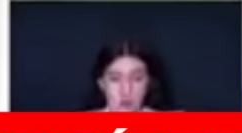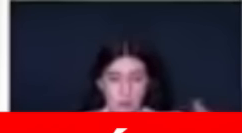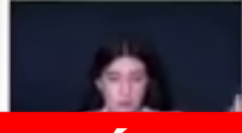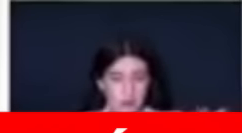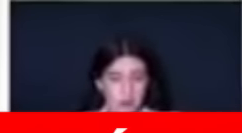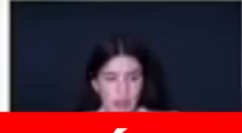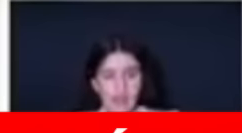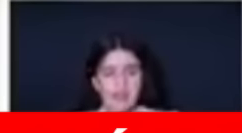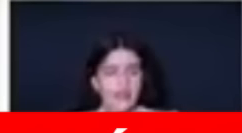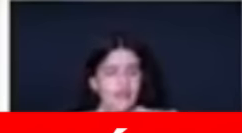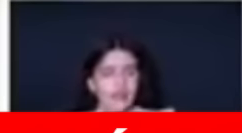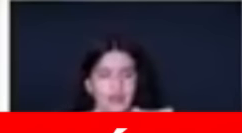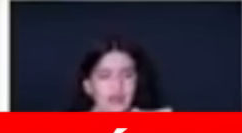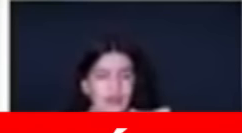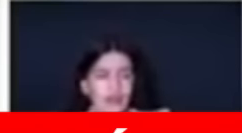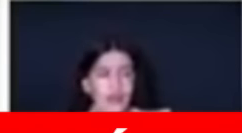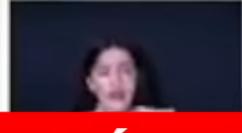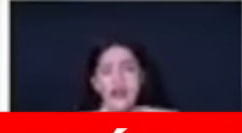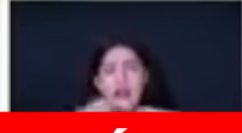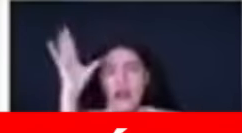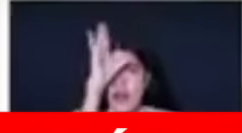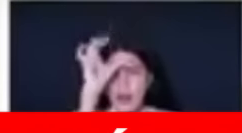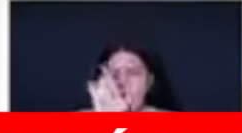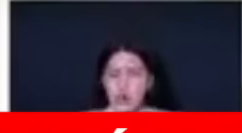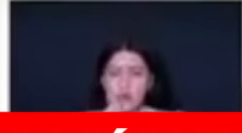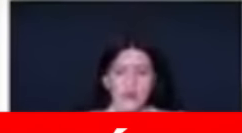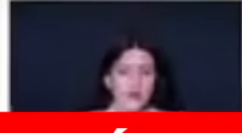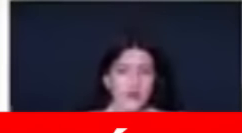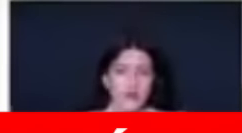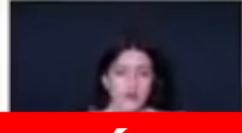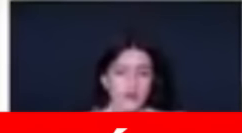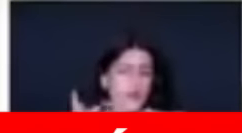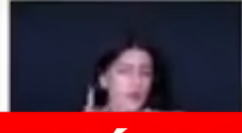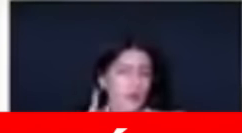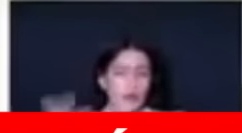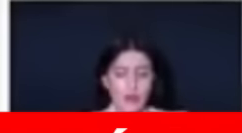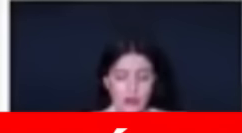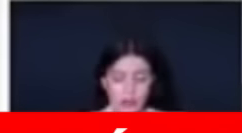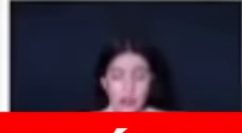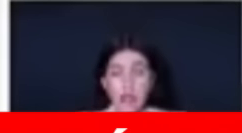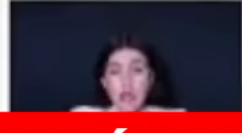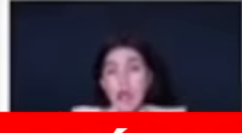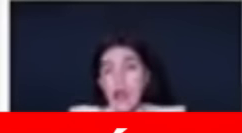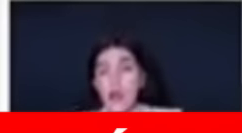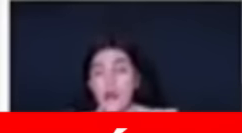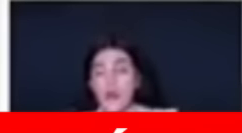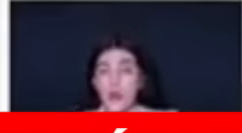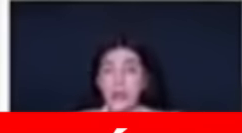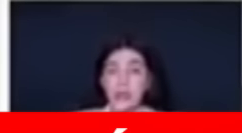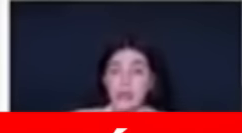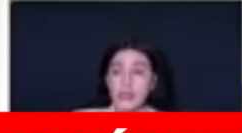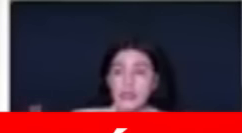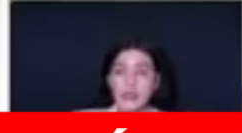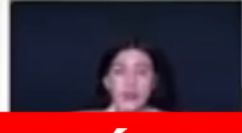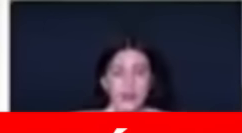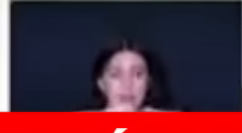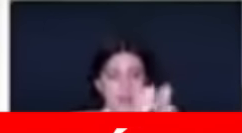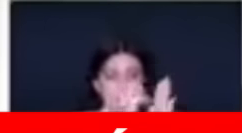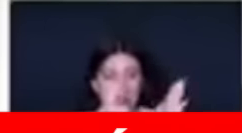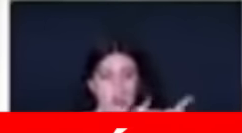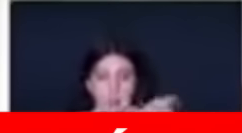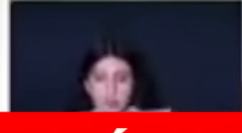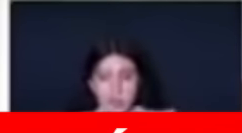la narcopolítica. Y ahora que Estados Unidos pide la detención de esos funcionarios por sus